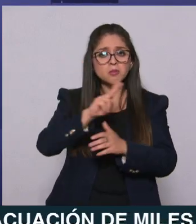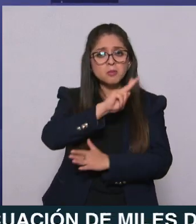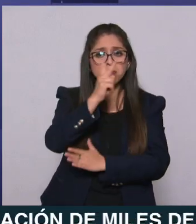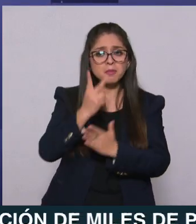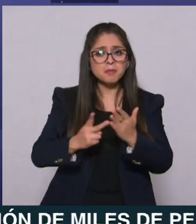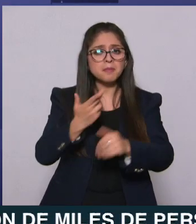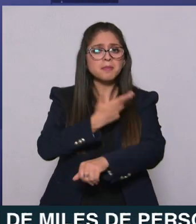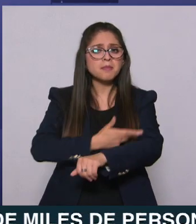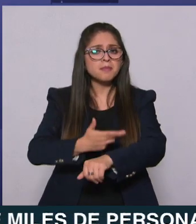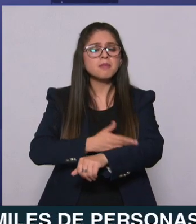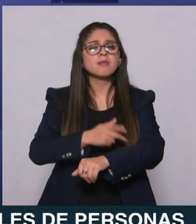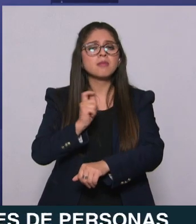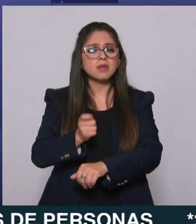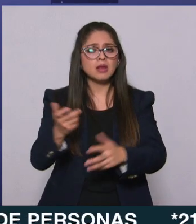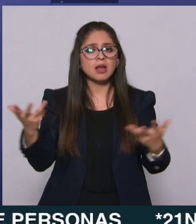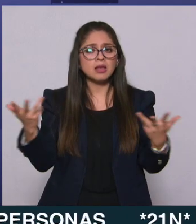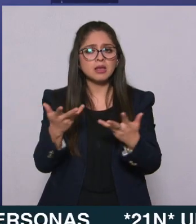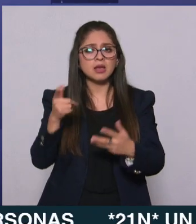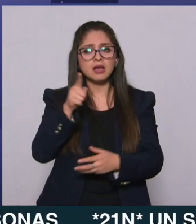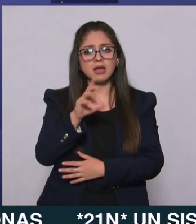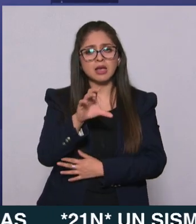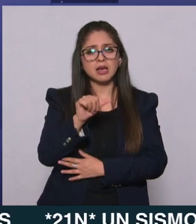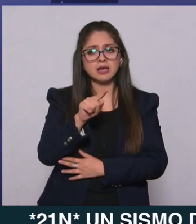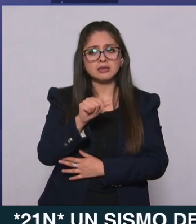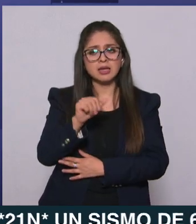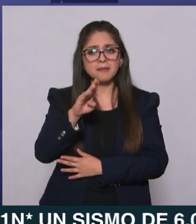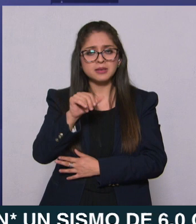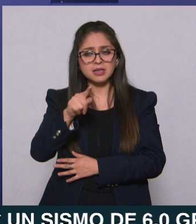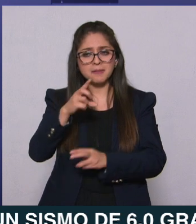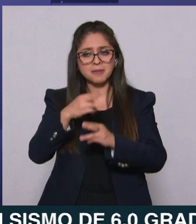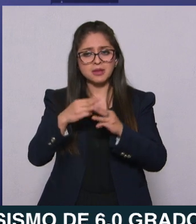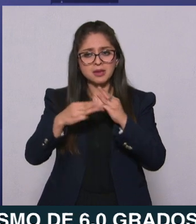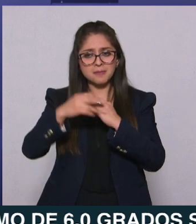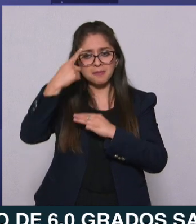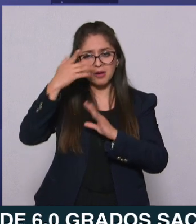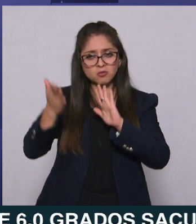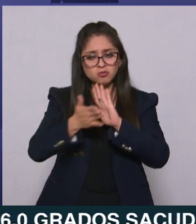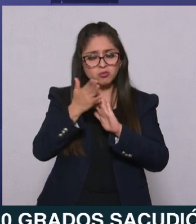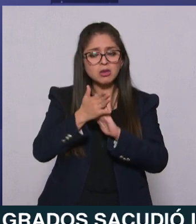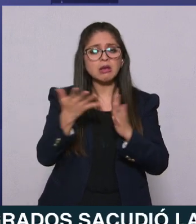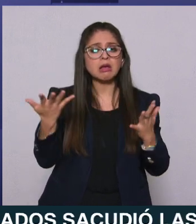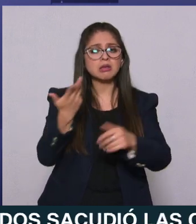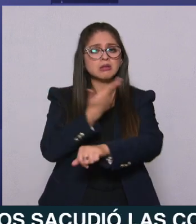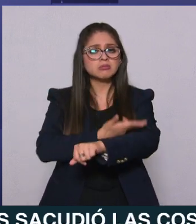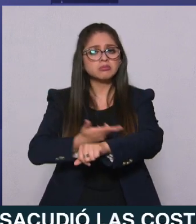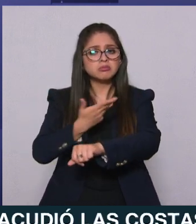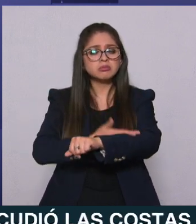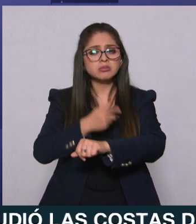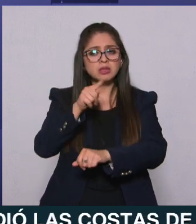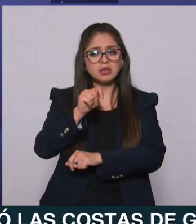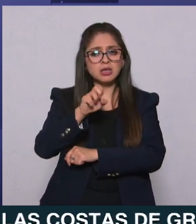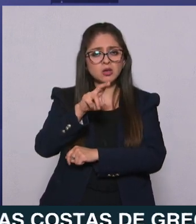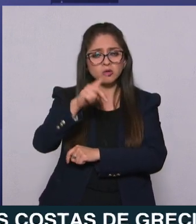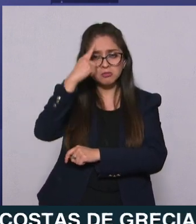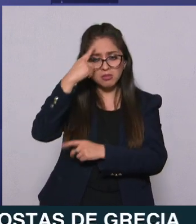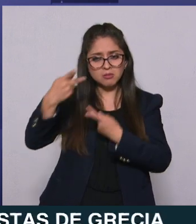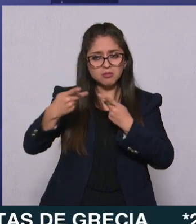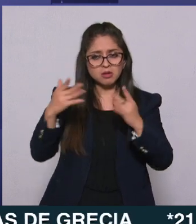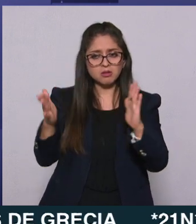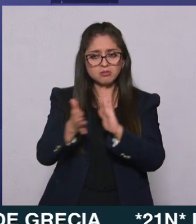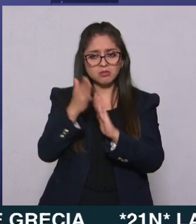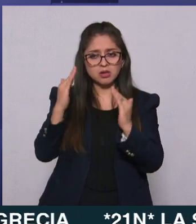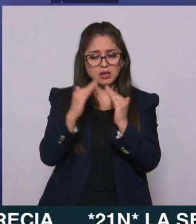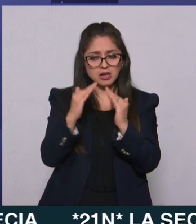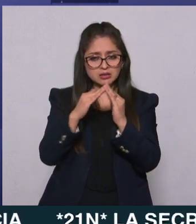acción destacan crear una canasta básica de materiales de construcción, generar lineamientos técnicos para una vivienda adecuada,